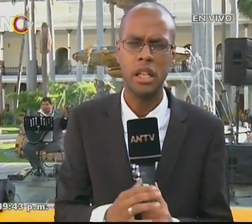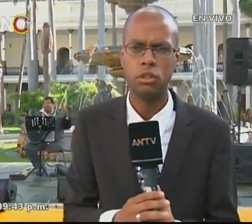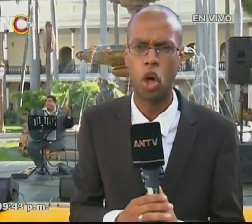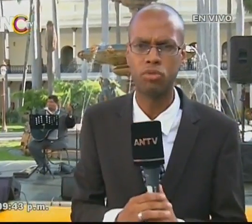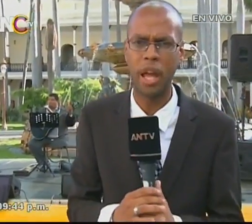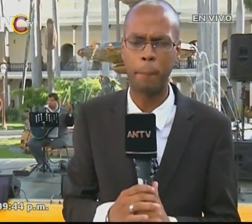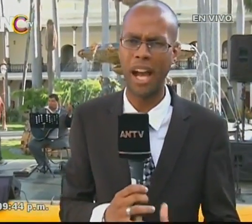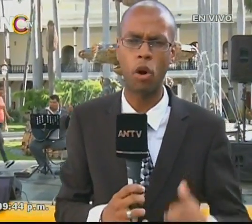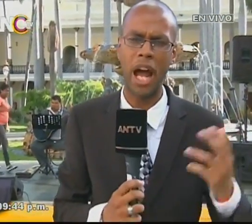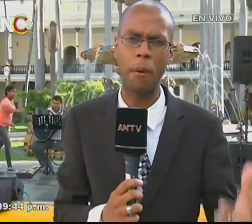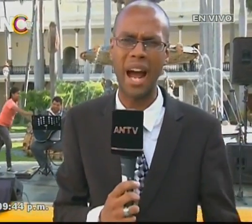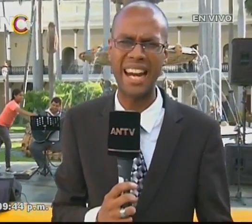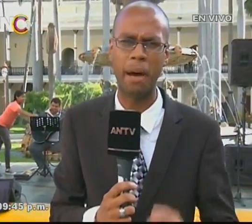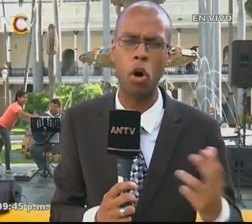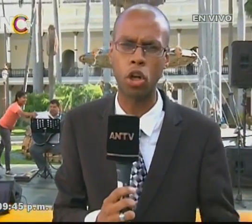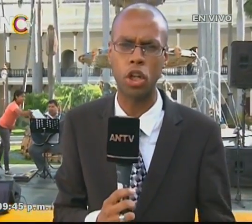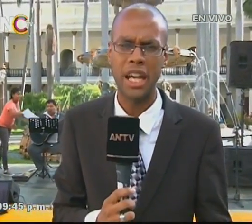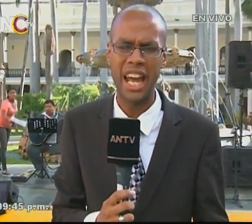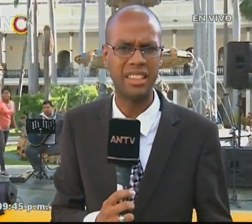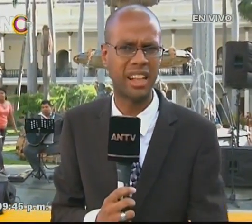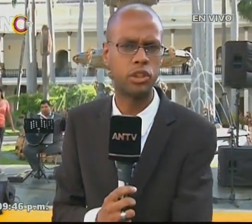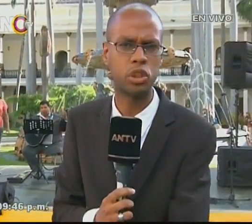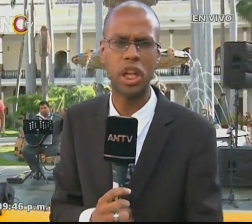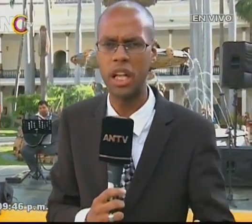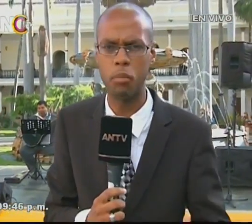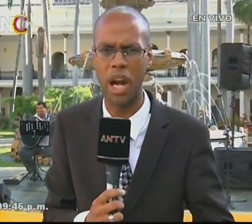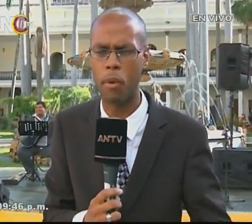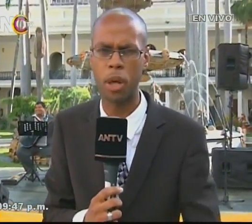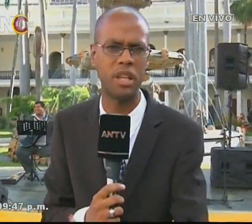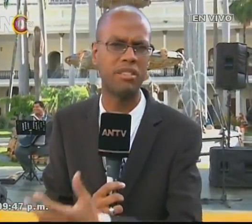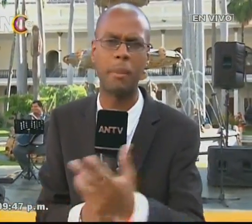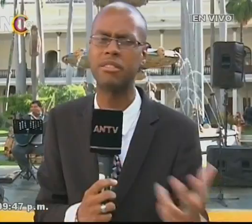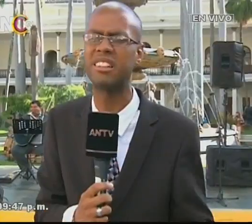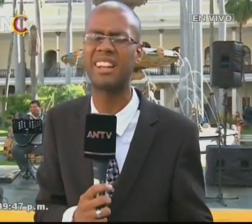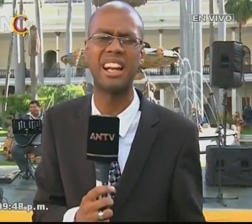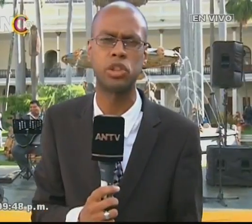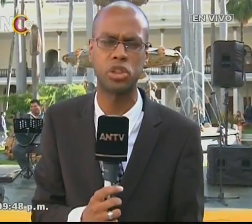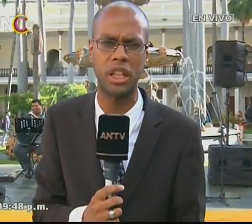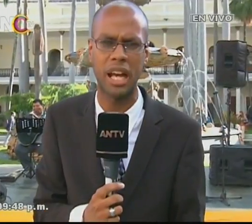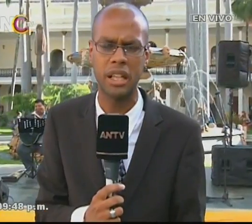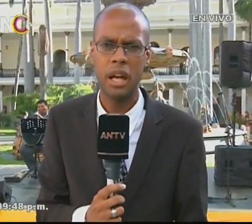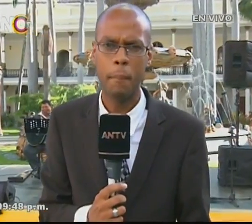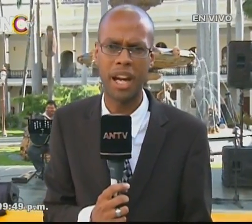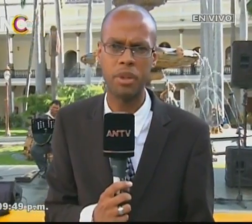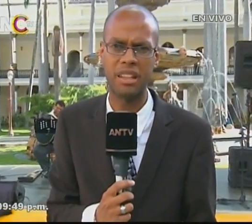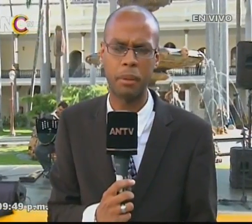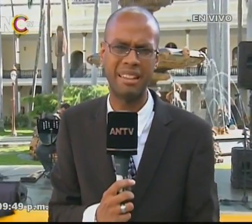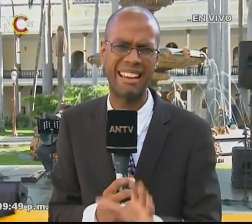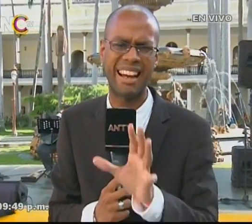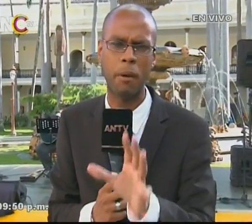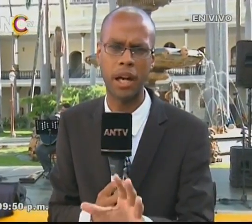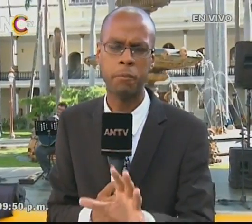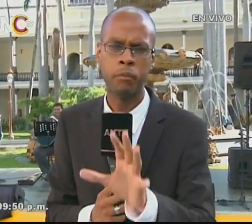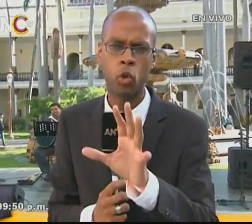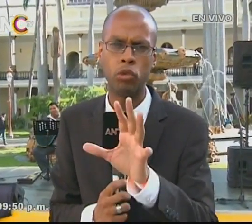canciones, donde pregonaba el amor entre el socialismo, el amor evidentemente entre la sociedad, para